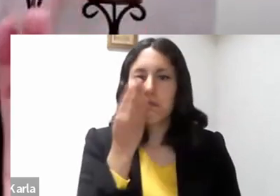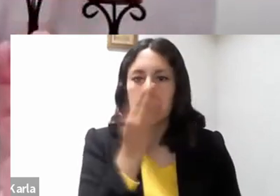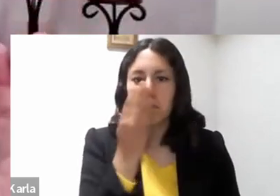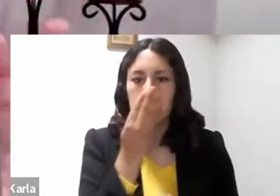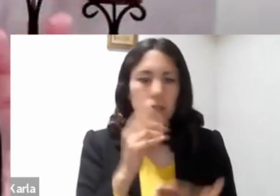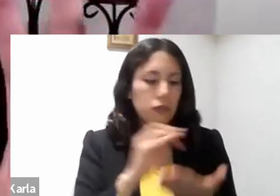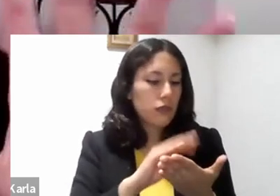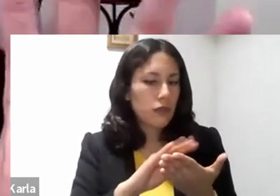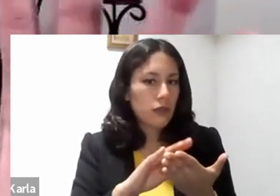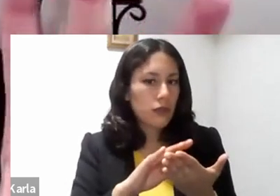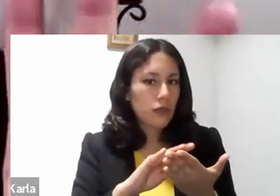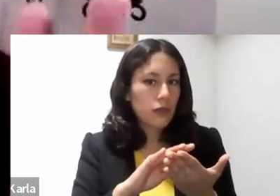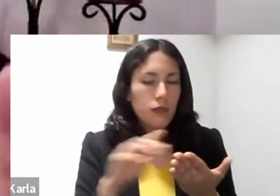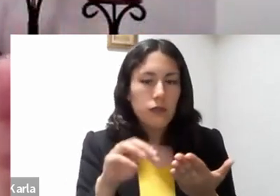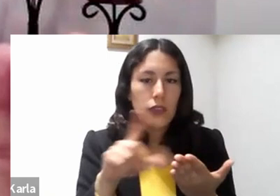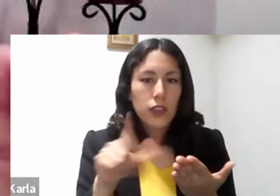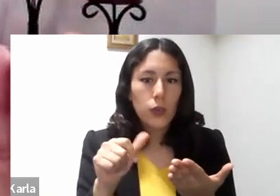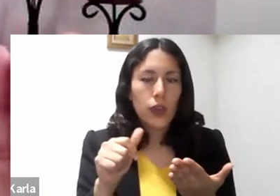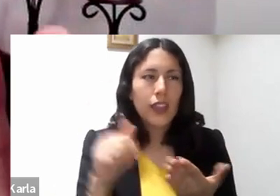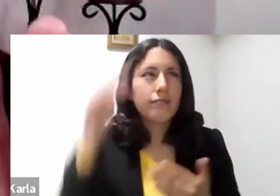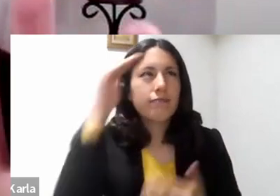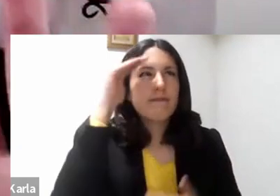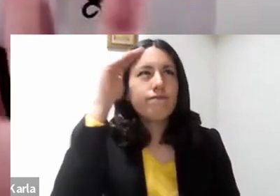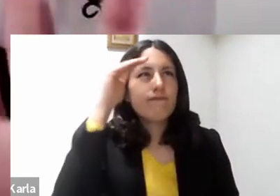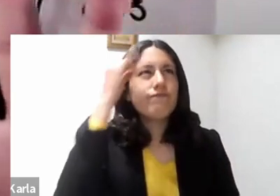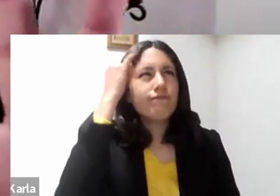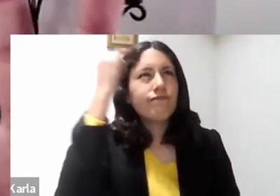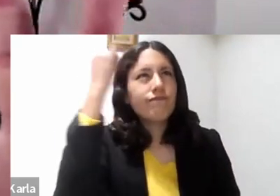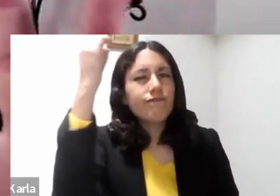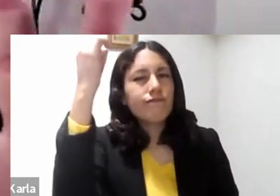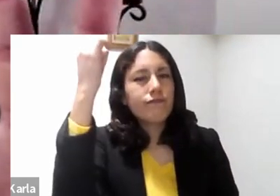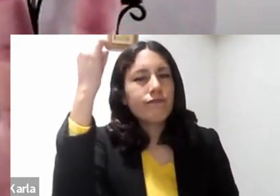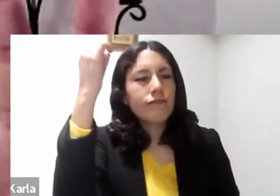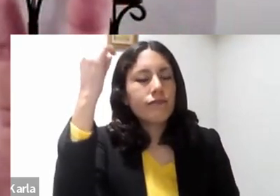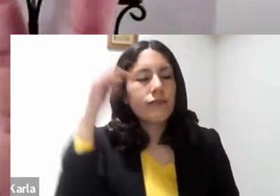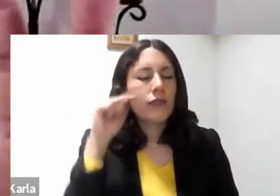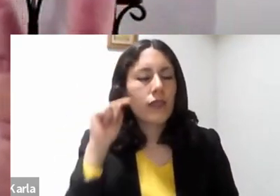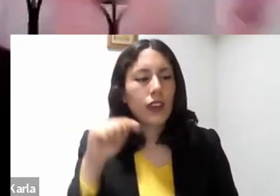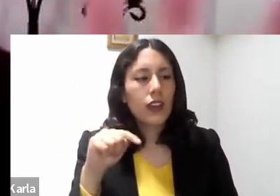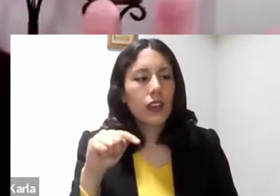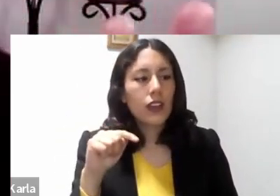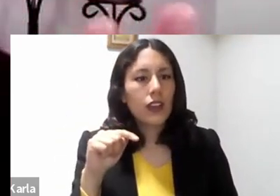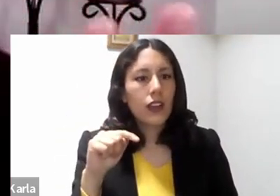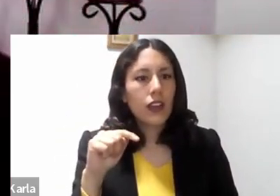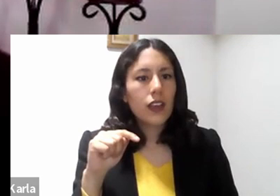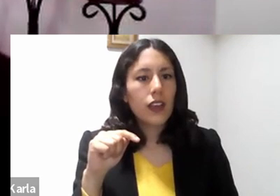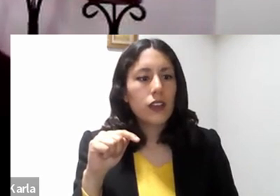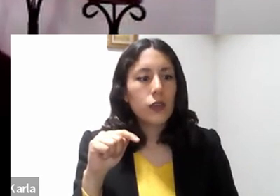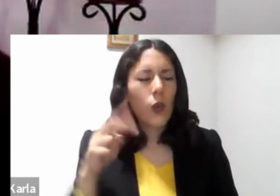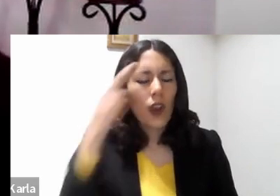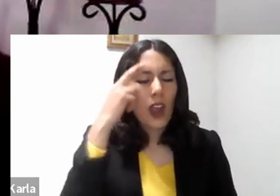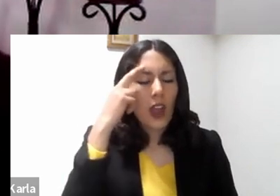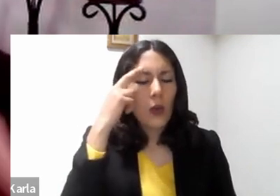y tratamos de entrar con nuestra imaginación a esa a ese espacio que sucedió en realidad jesús